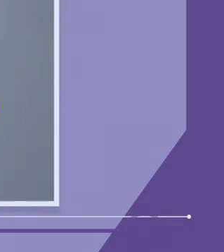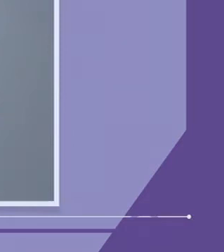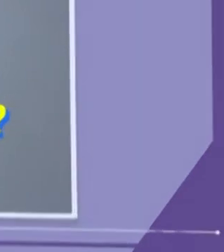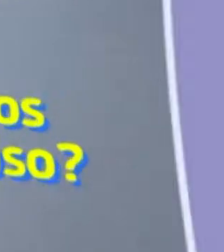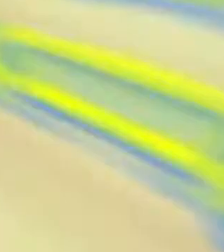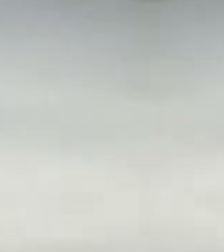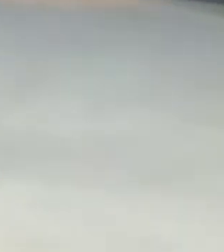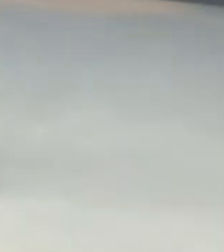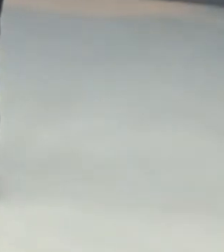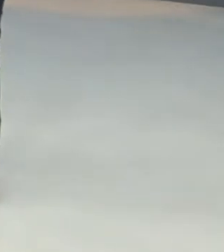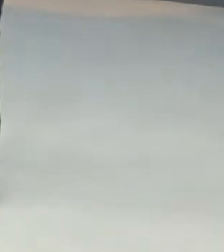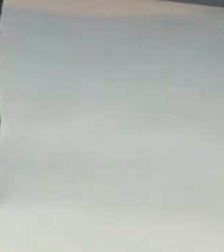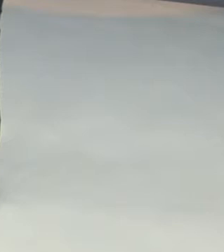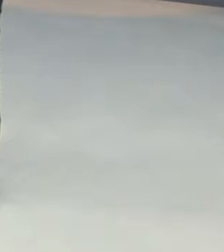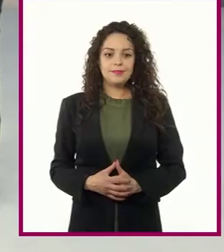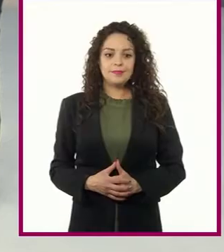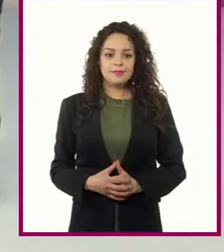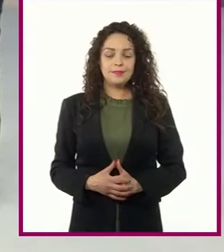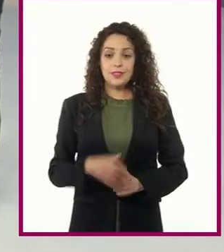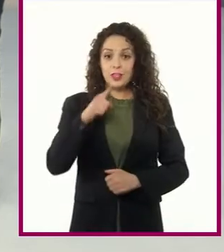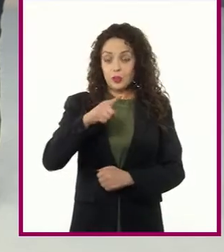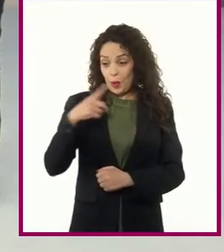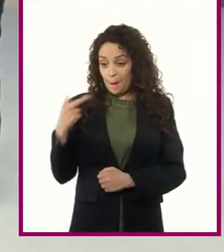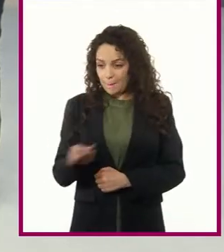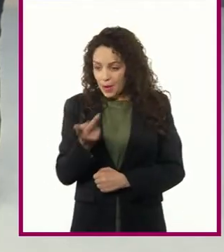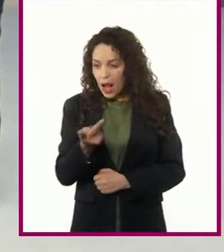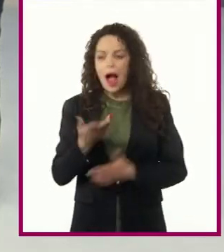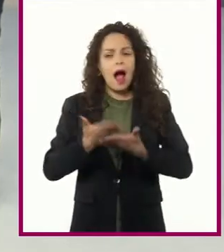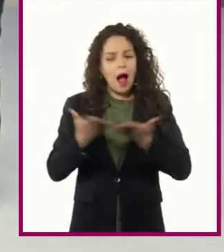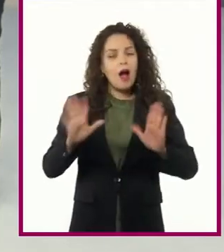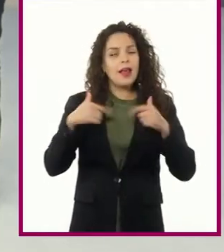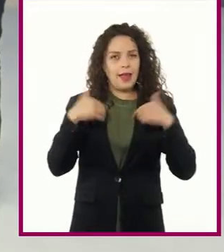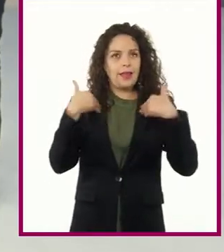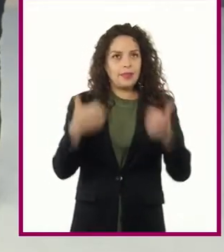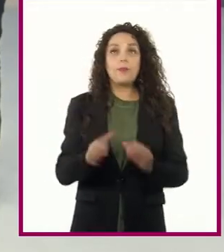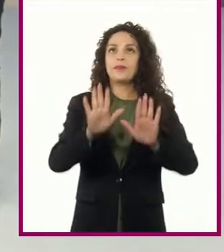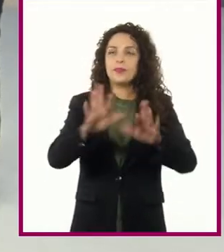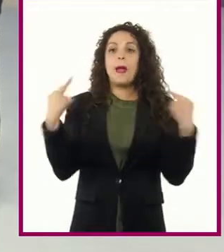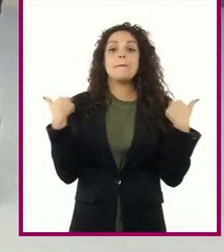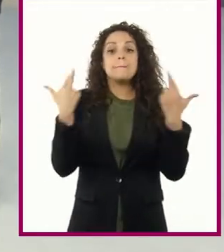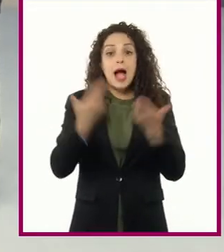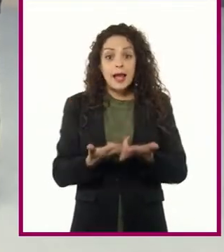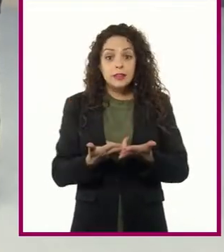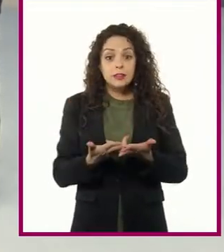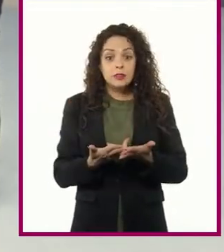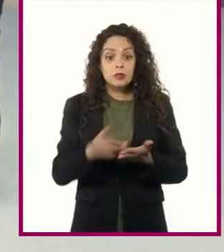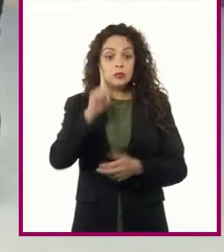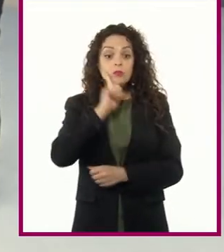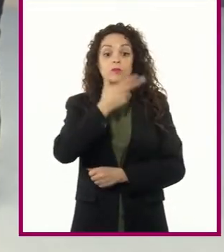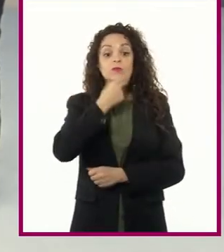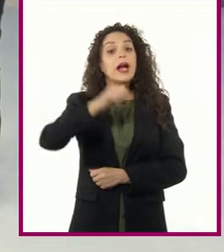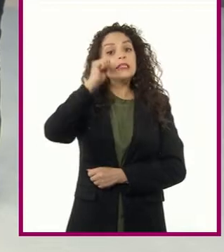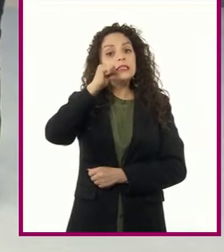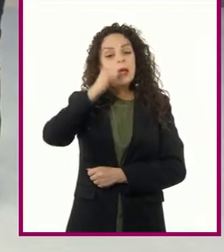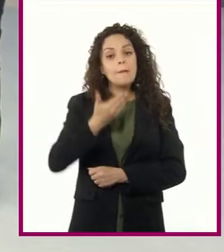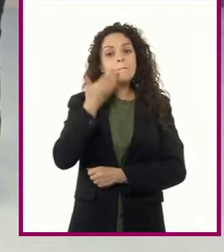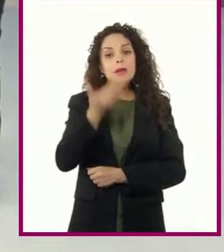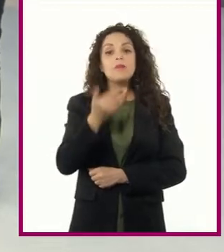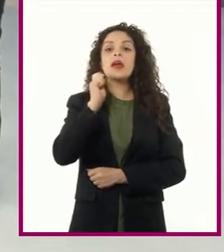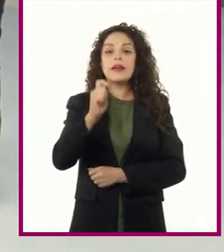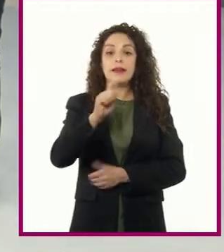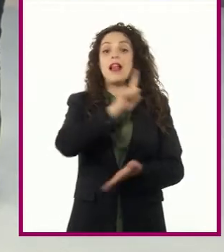uso? Ahora que lo pregunta, puedo decir que las maestras y los maestros siempre nos pedían mantener limpio el